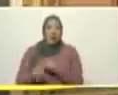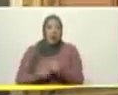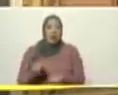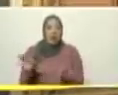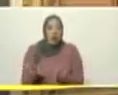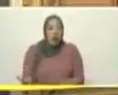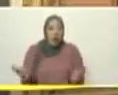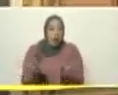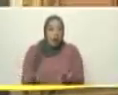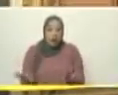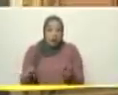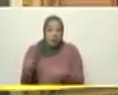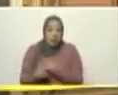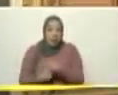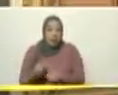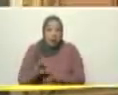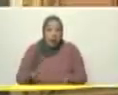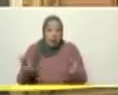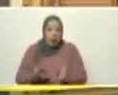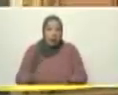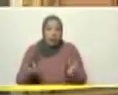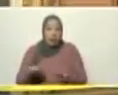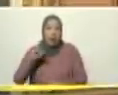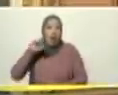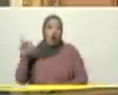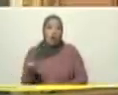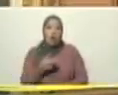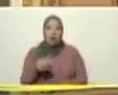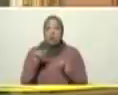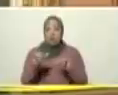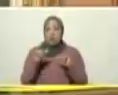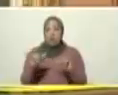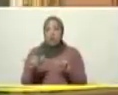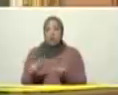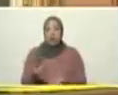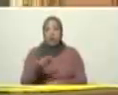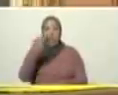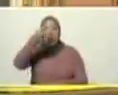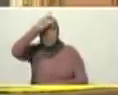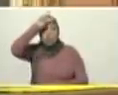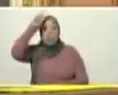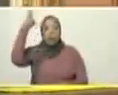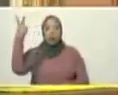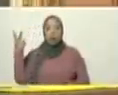Se autodisolvió a sí mismo. El imbécil, ¿ves?